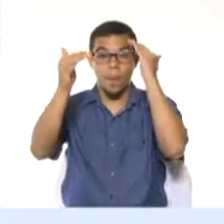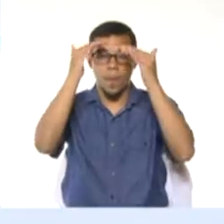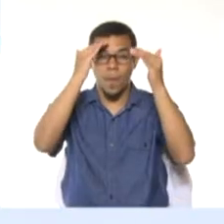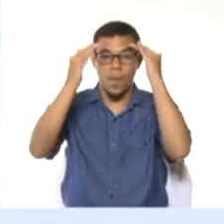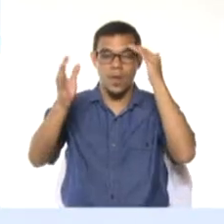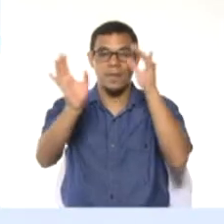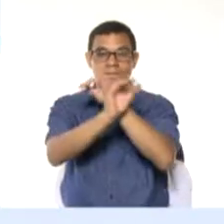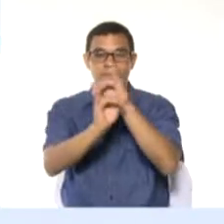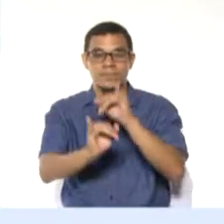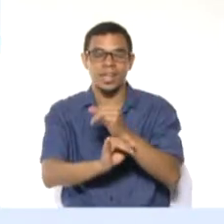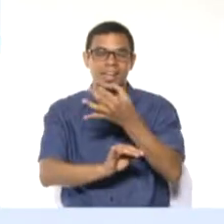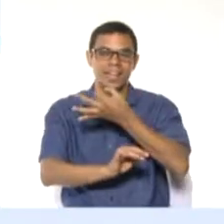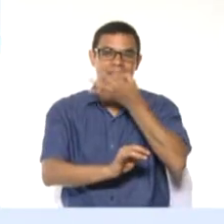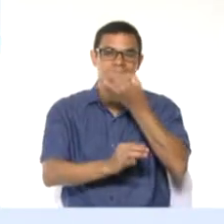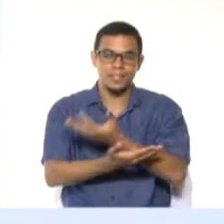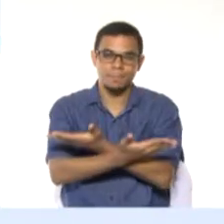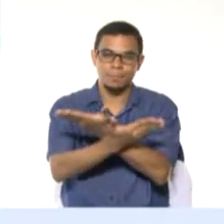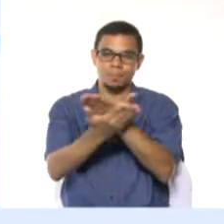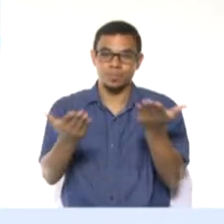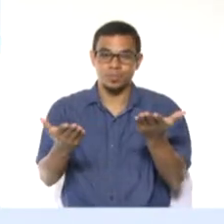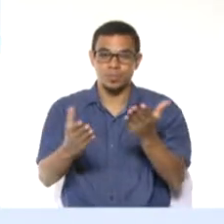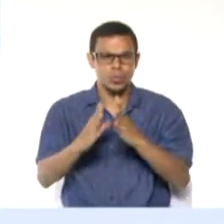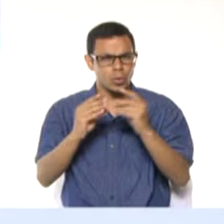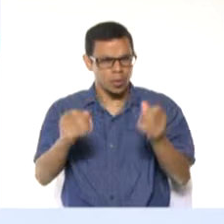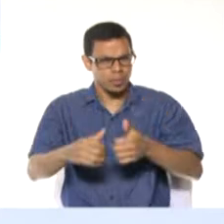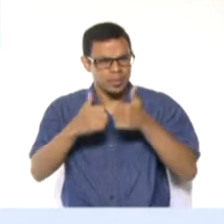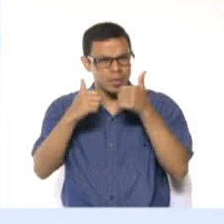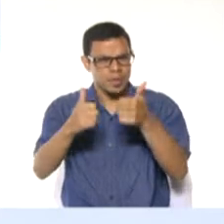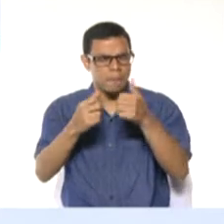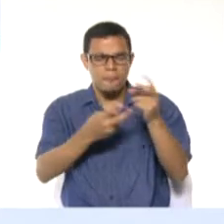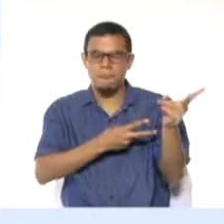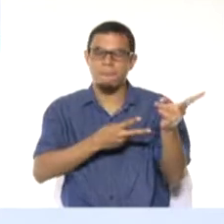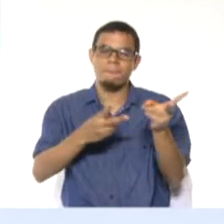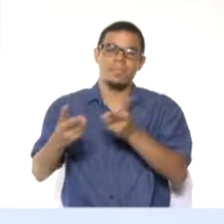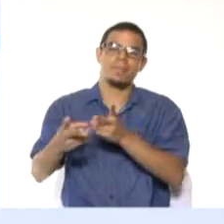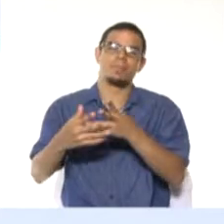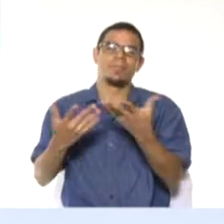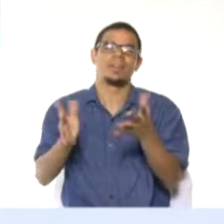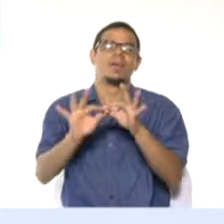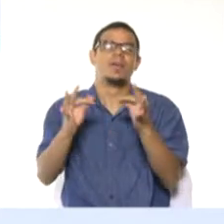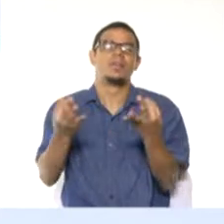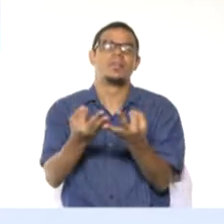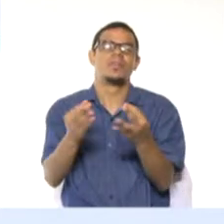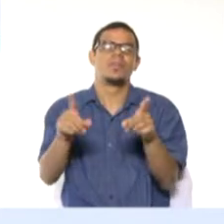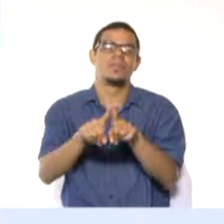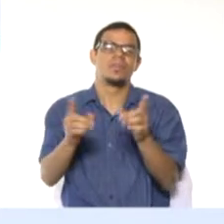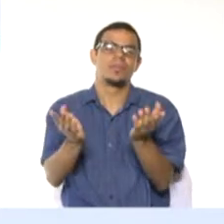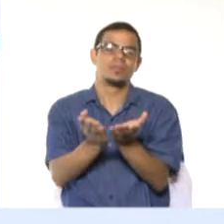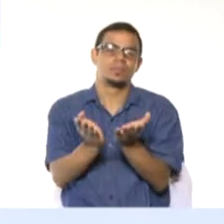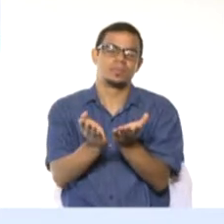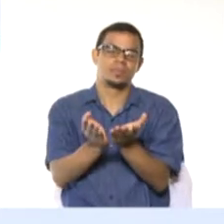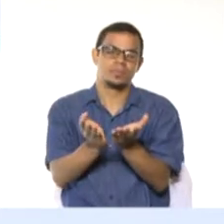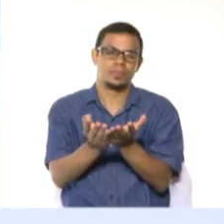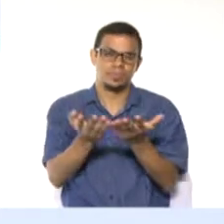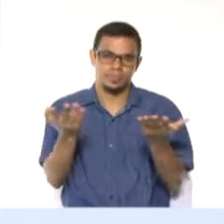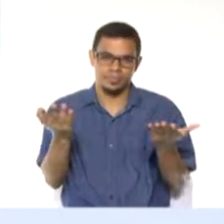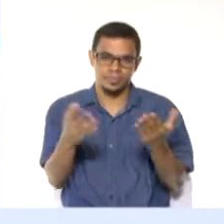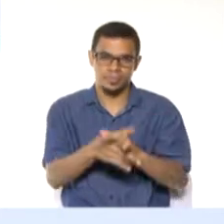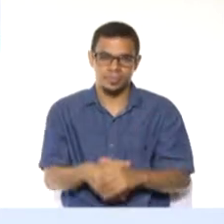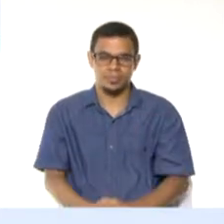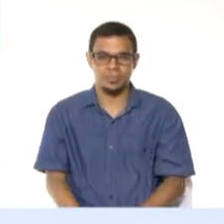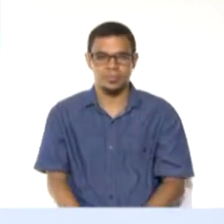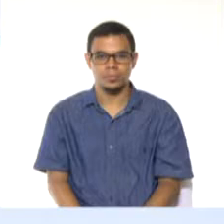Hola, hola, feliz tarde, ¿cómo se encuentran en casa? Bienvenidos y bienvenidas a una nueva emisión de su programa